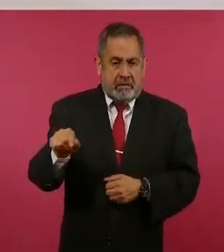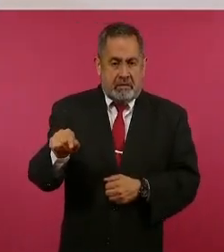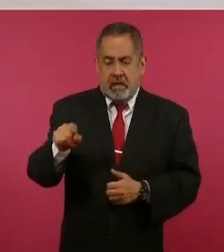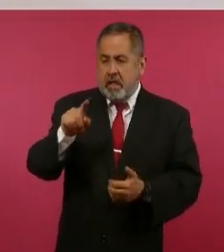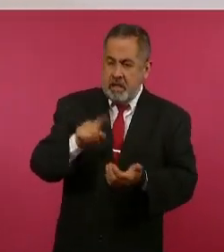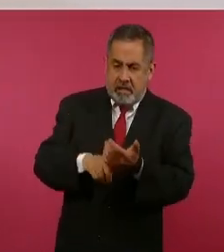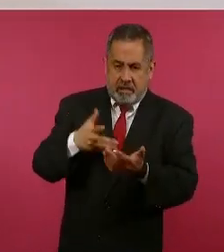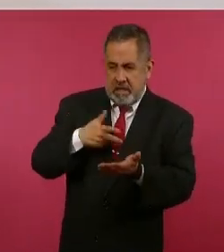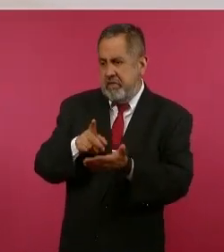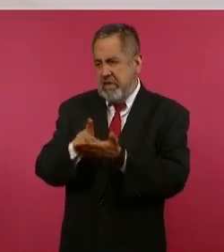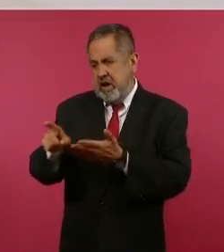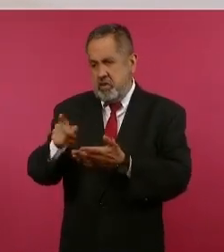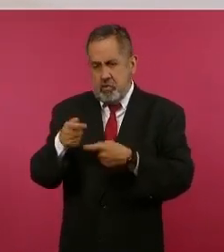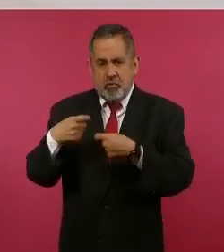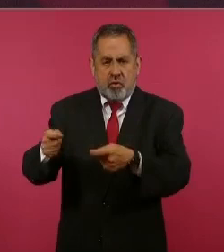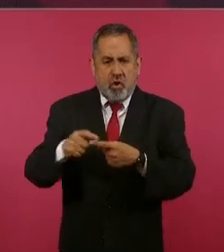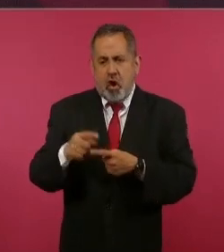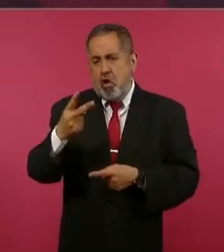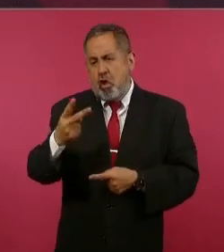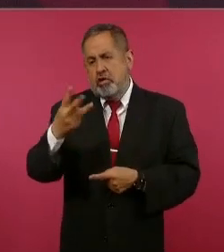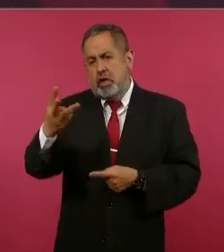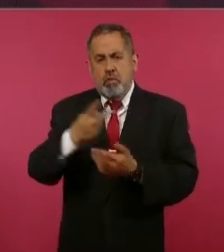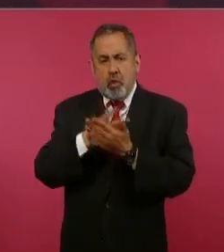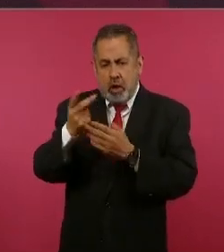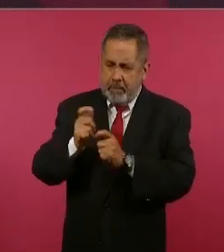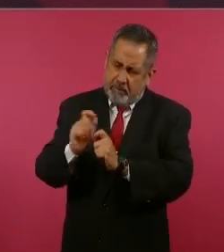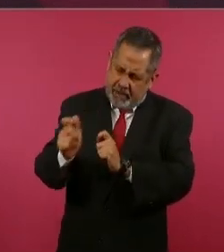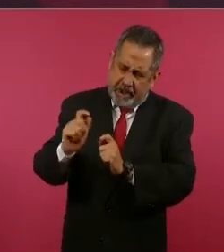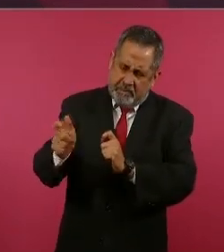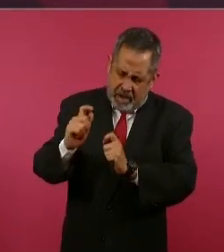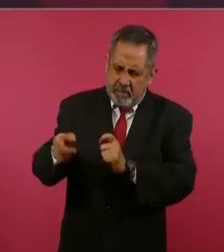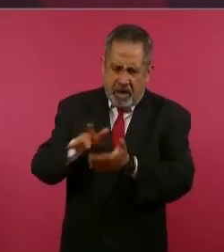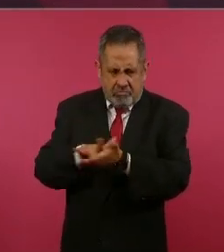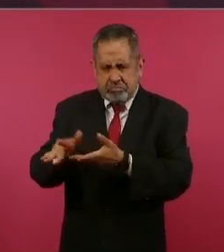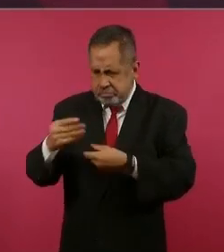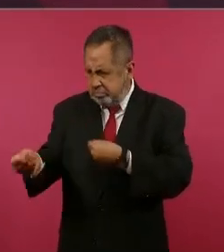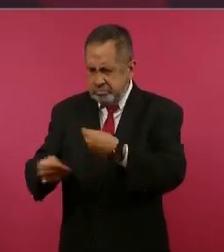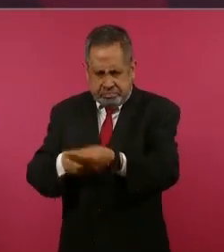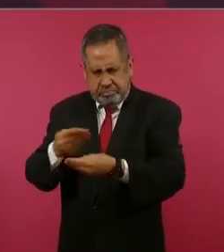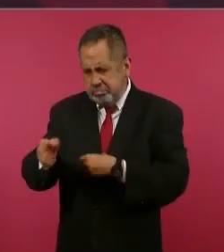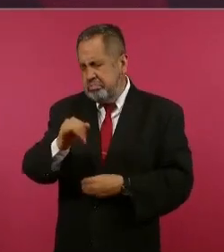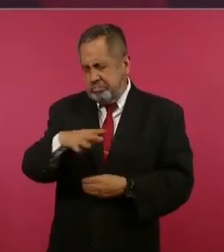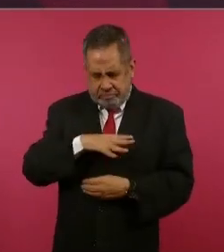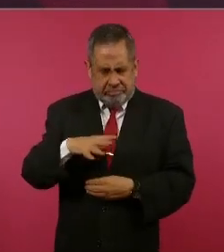tienen el derecho a dos o tres programas de bienestar.